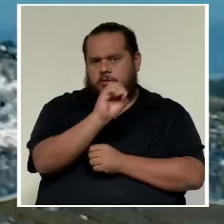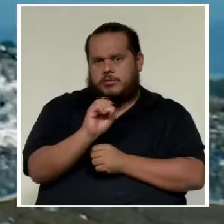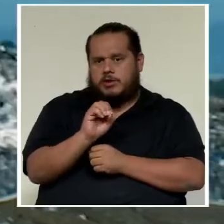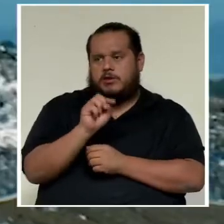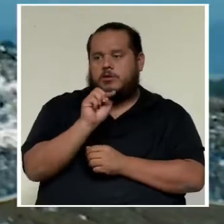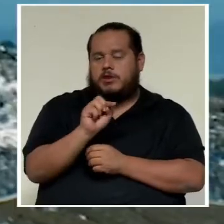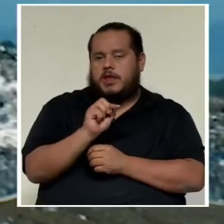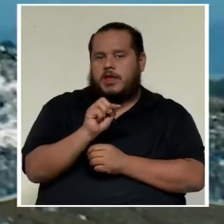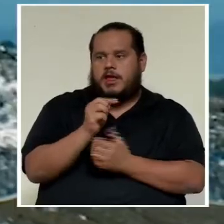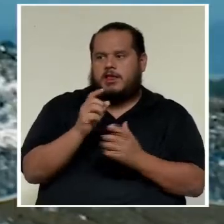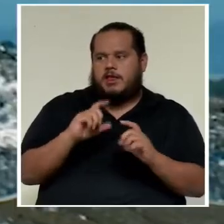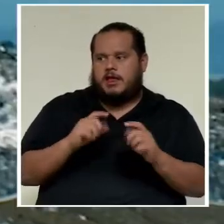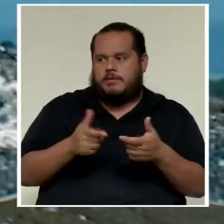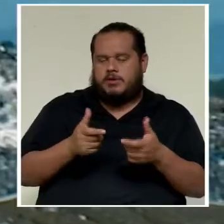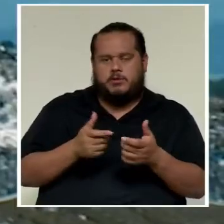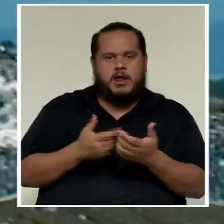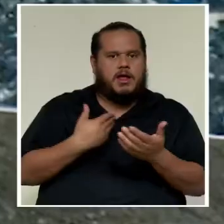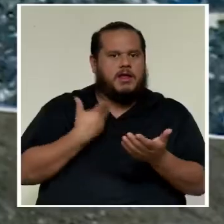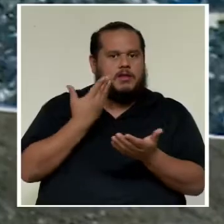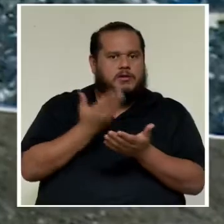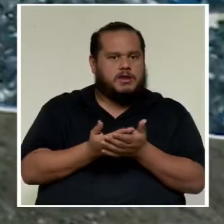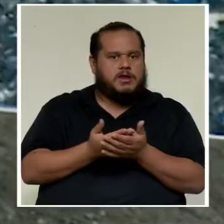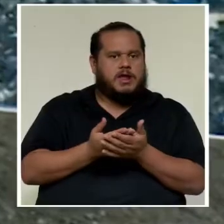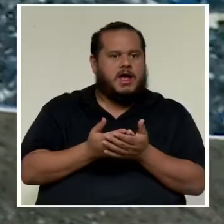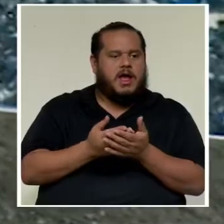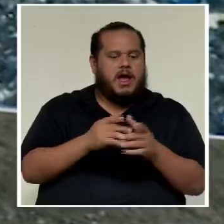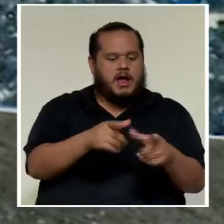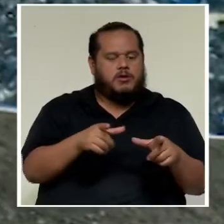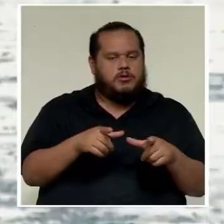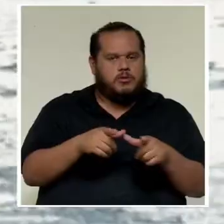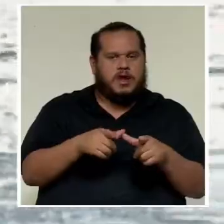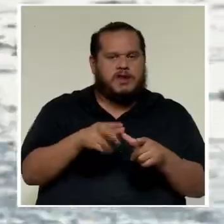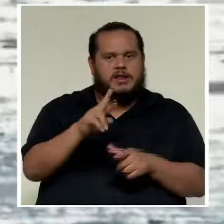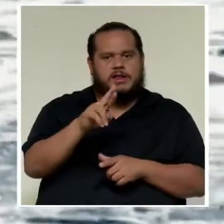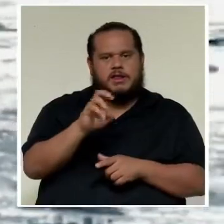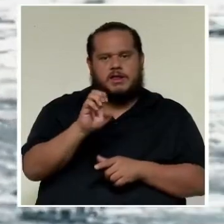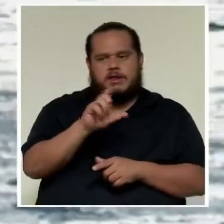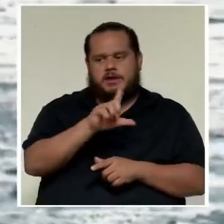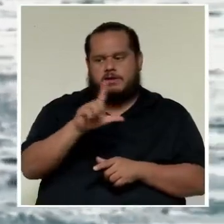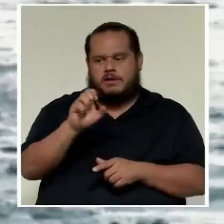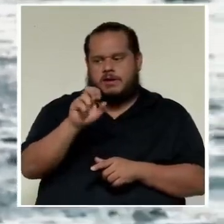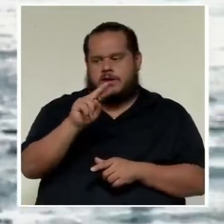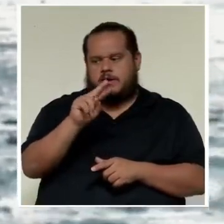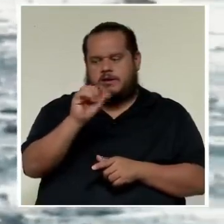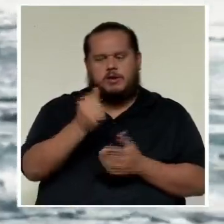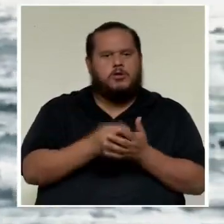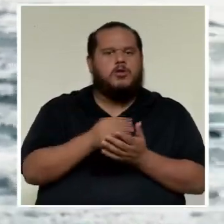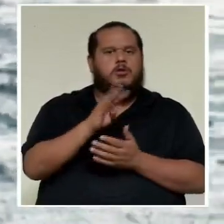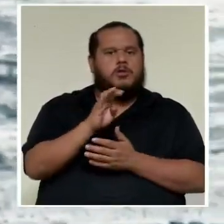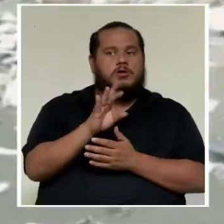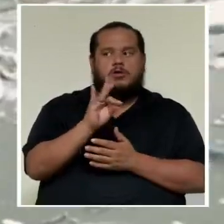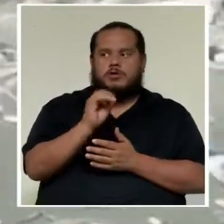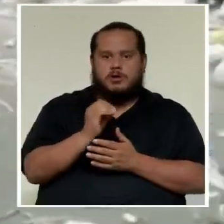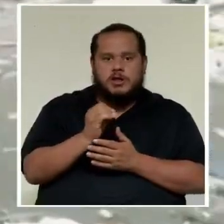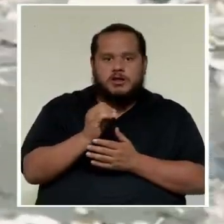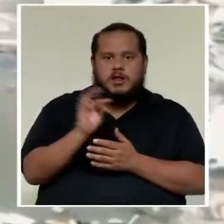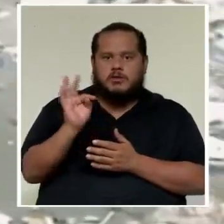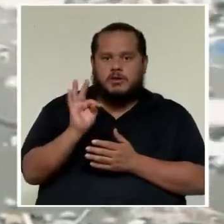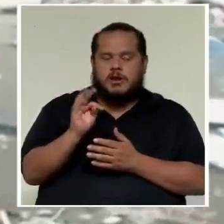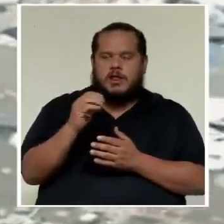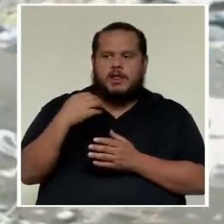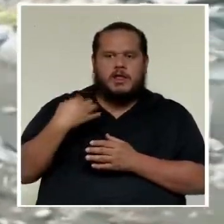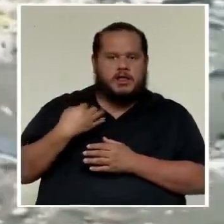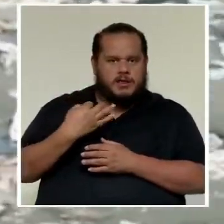de esos residuos es lo que llega a los botaderos o rellenos, es decir, que unas 880 toneladas diarias son